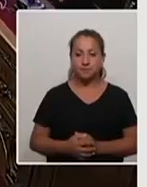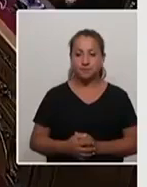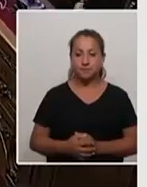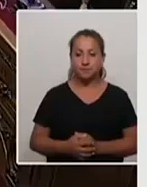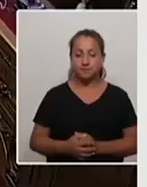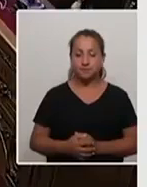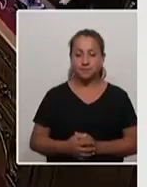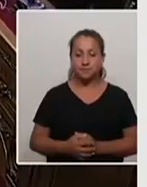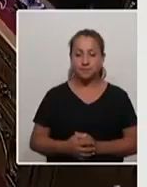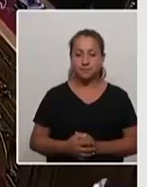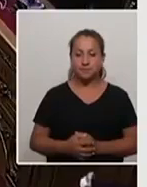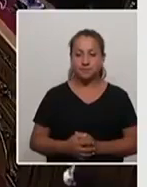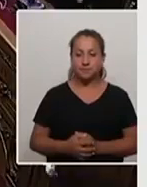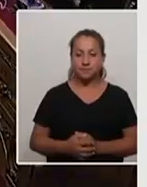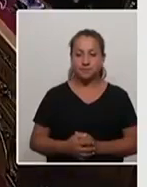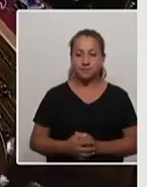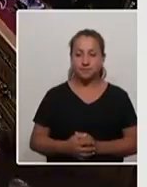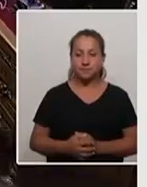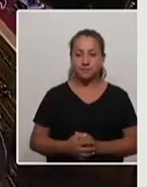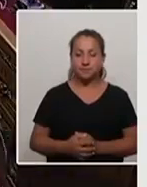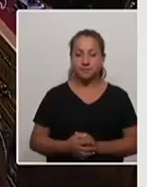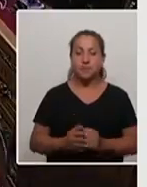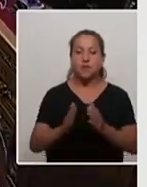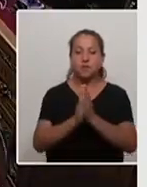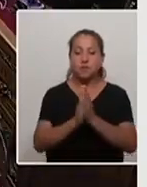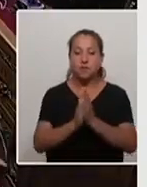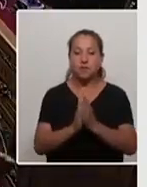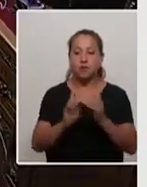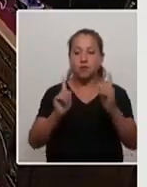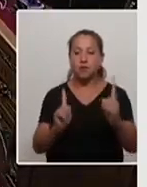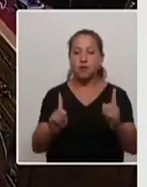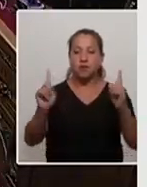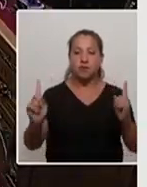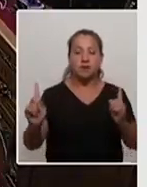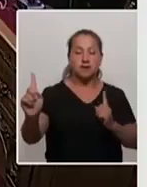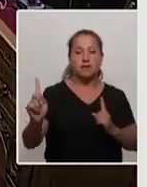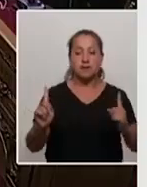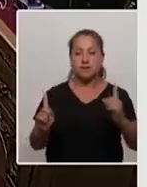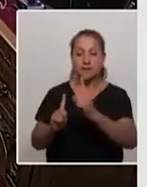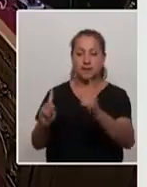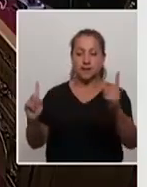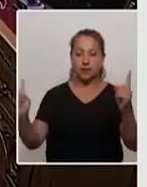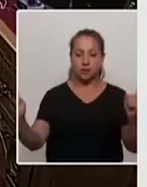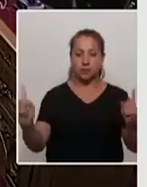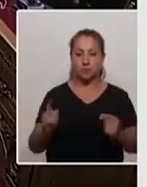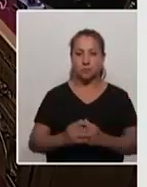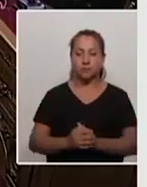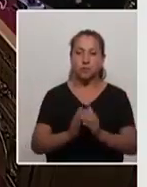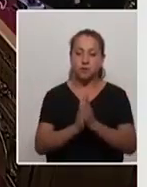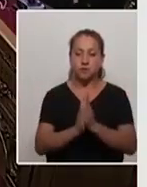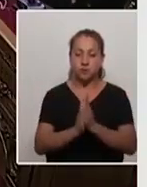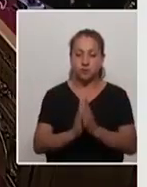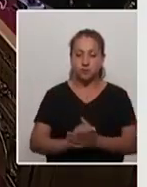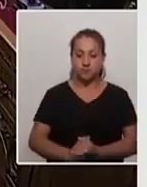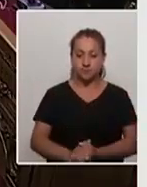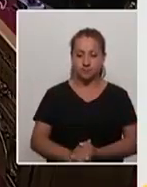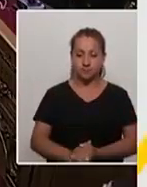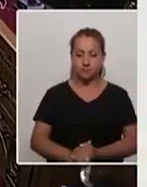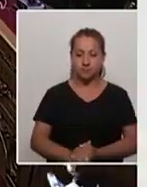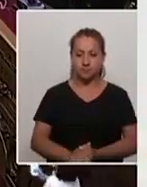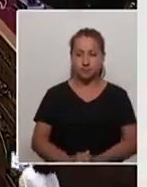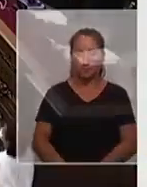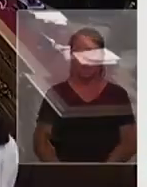Chile, yo creo que ese espíritu es el que finalmente nos mantiene aquí dándolo todo. Y yo he dicho, yo soy médico de profesión, trabajo en el hospital de